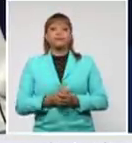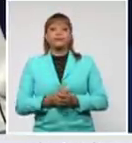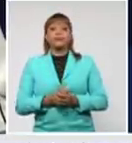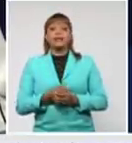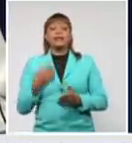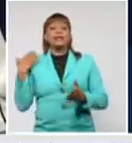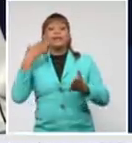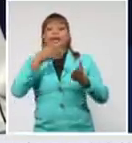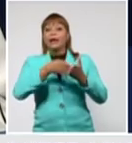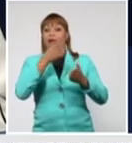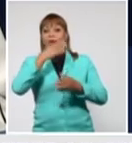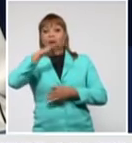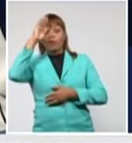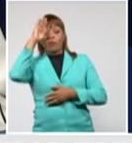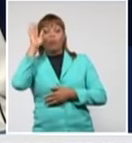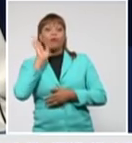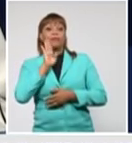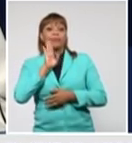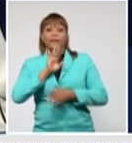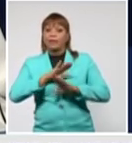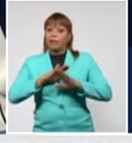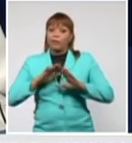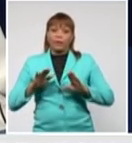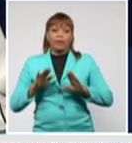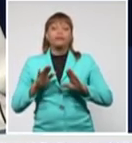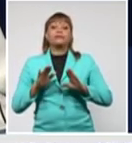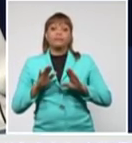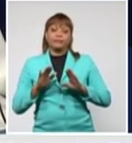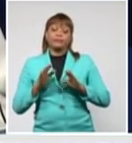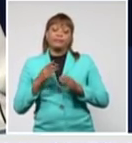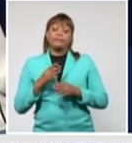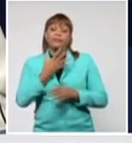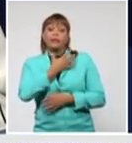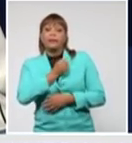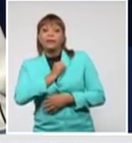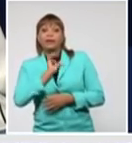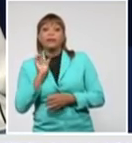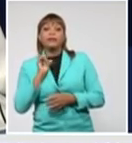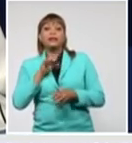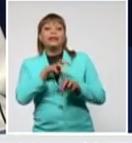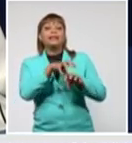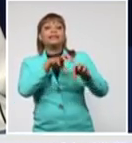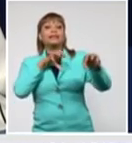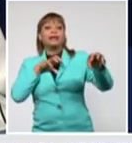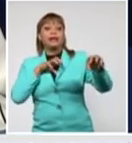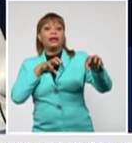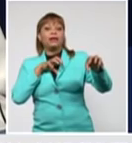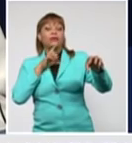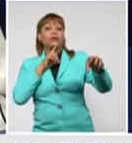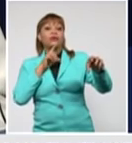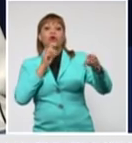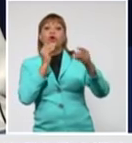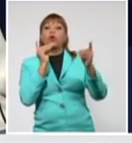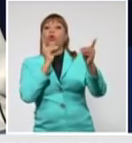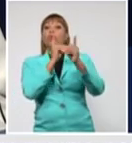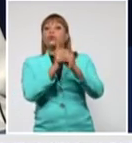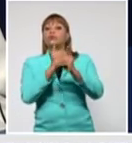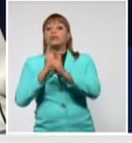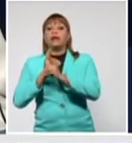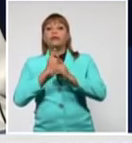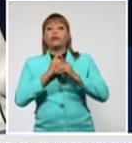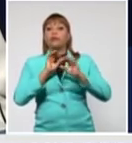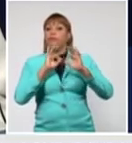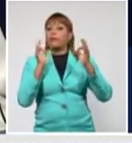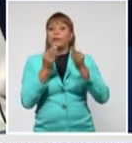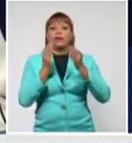Cuba infectados, lamentablemente, se aislaron, no tienen contacto con sus